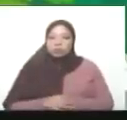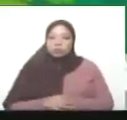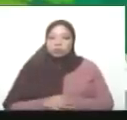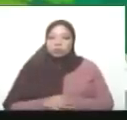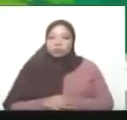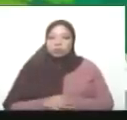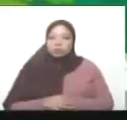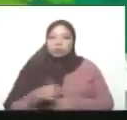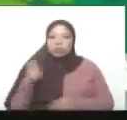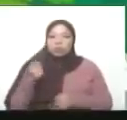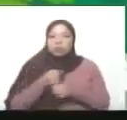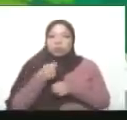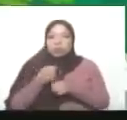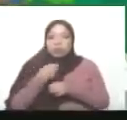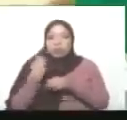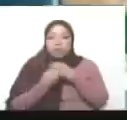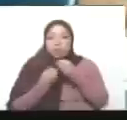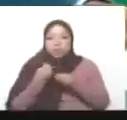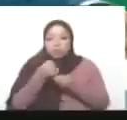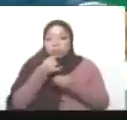factores externos